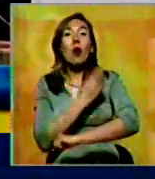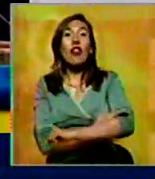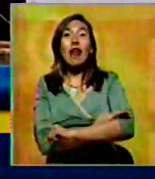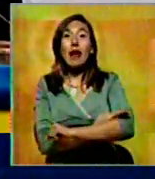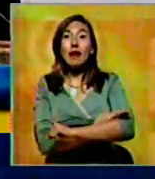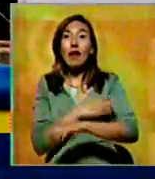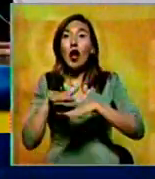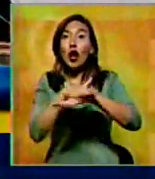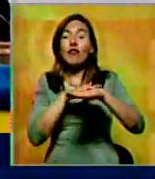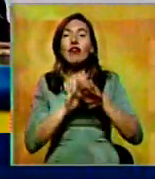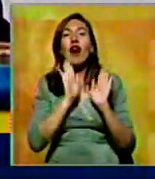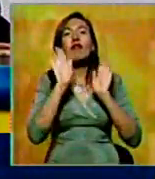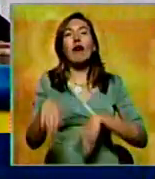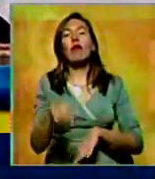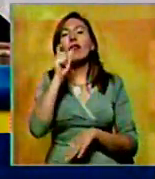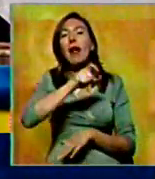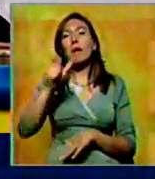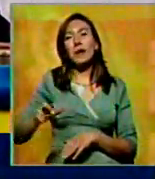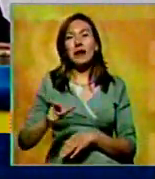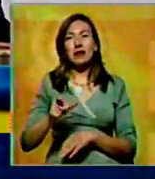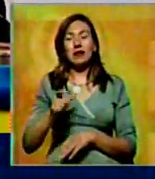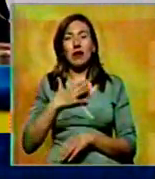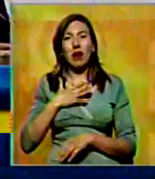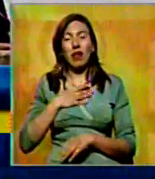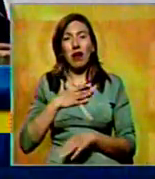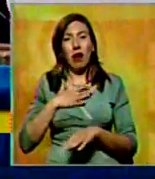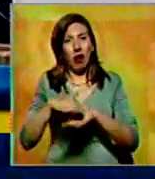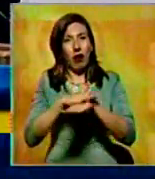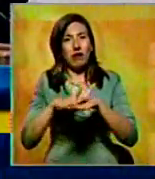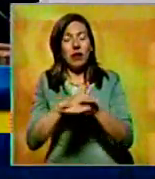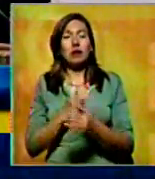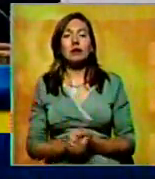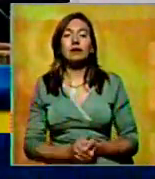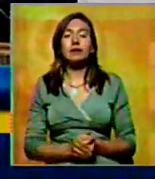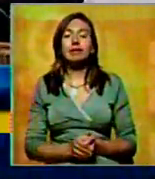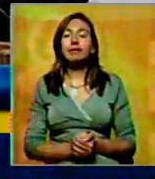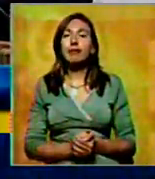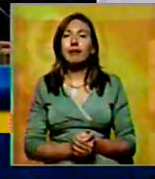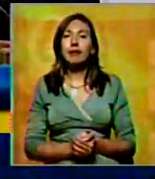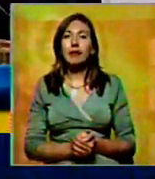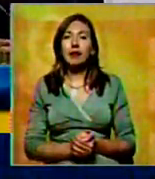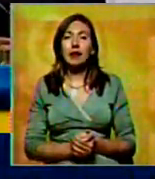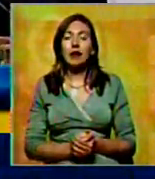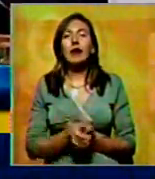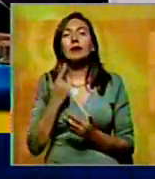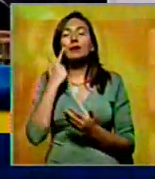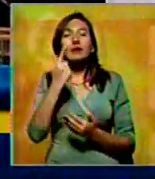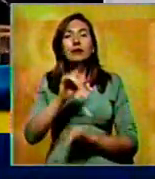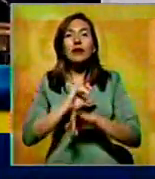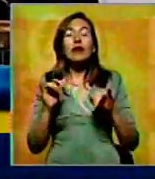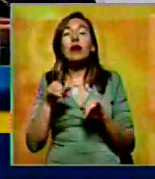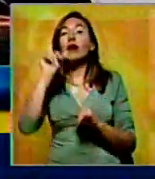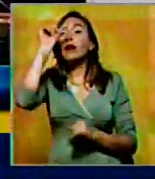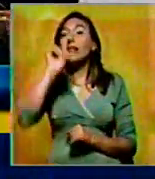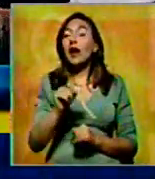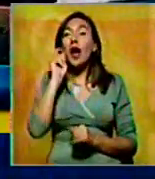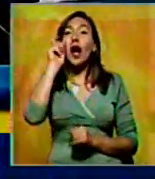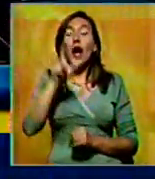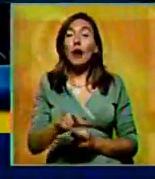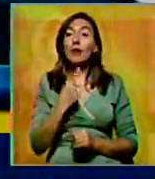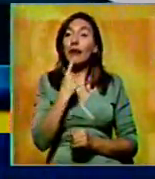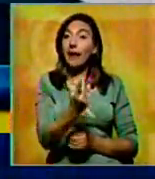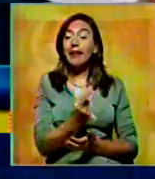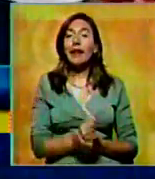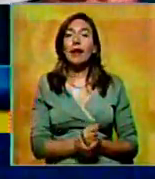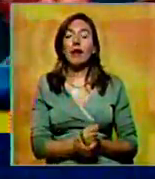de los candidatos del partido del gobierno. Bien, escuchamos entonces parte de las declaraciones de Ramón Guillermo Avelledo en este pronunciamiento que